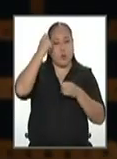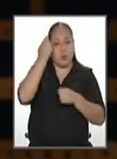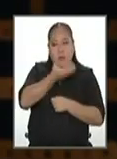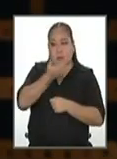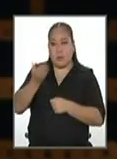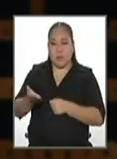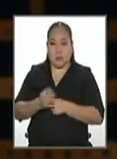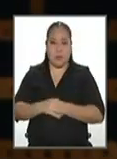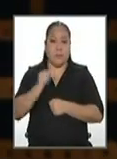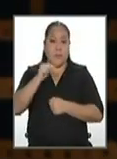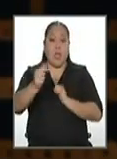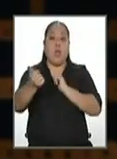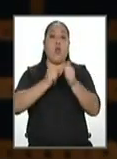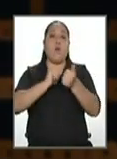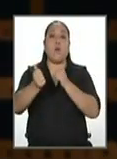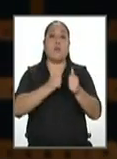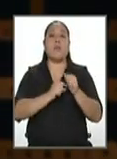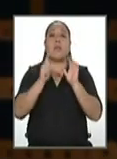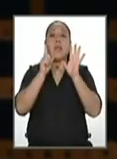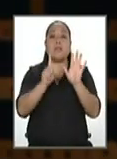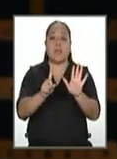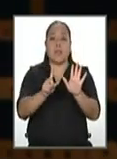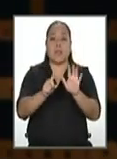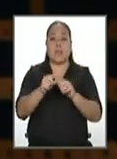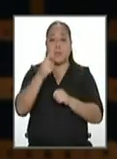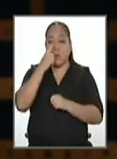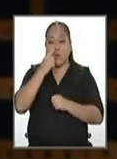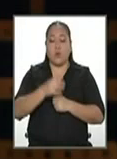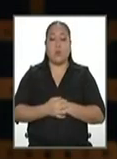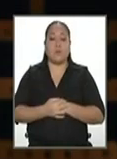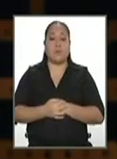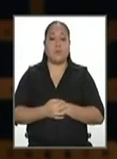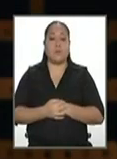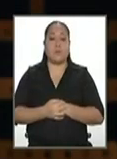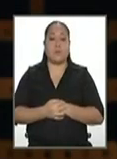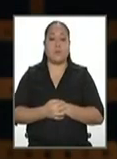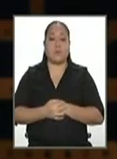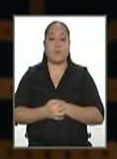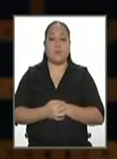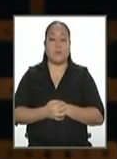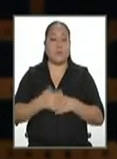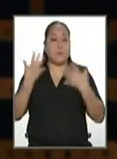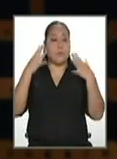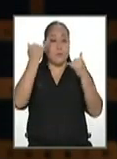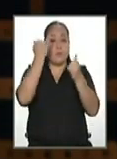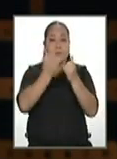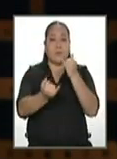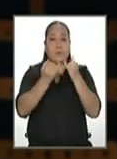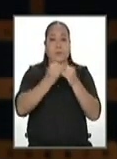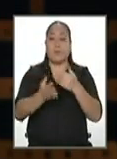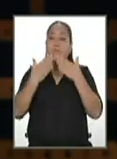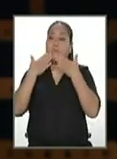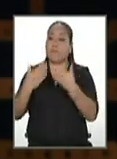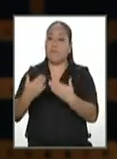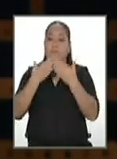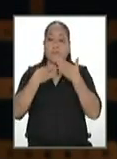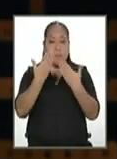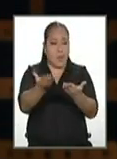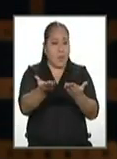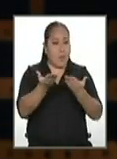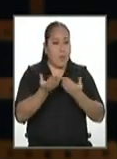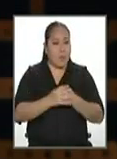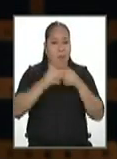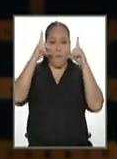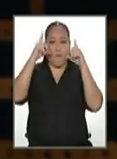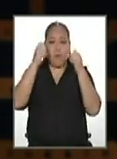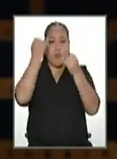que contendrán el día 6 de junio. Hemos terminado, les agradecemos mucho, invitamos a la